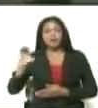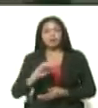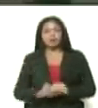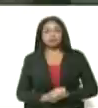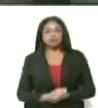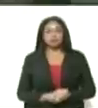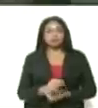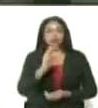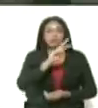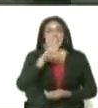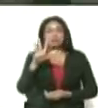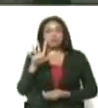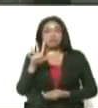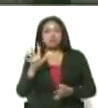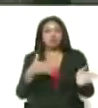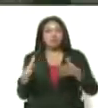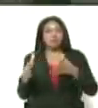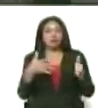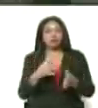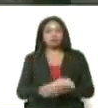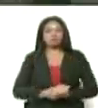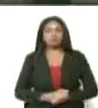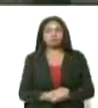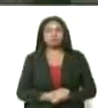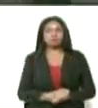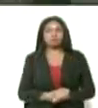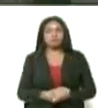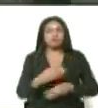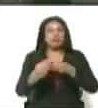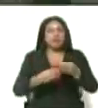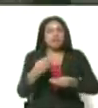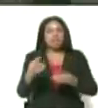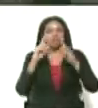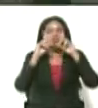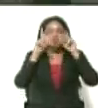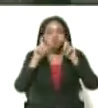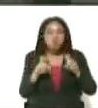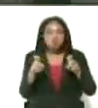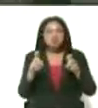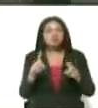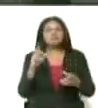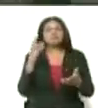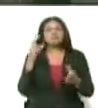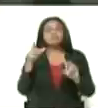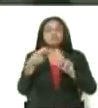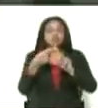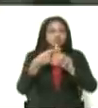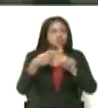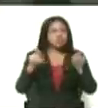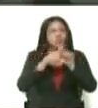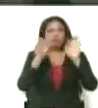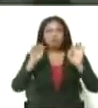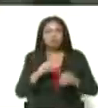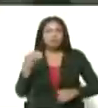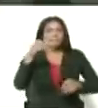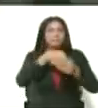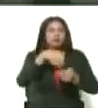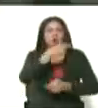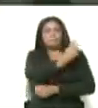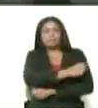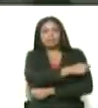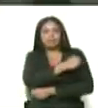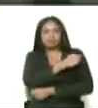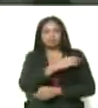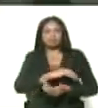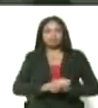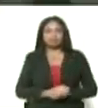el 25 de marzo. Se le realizó la prueba y dio positivo el día de hoy. Igualmente está ingresado en